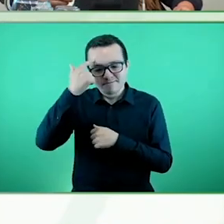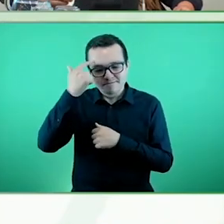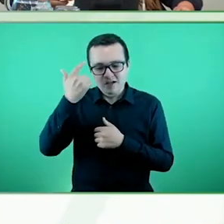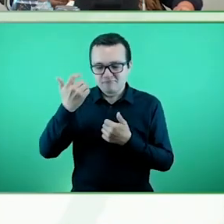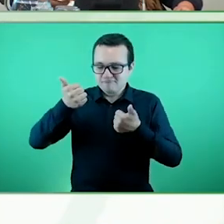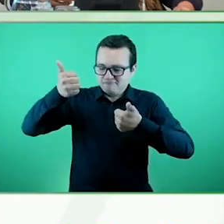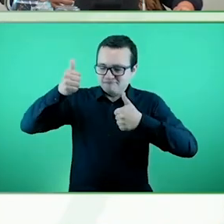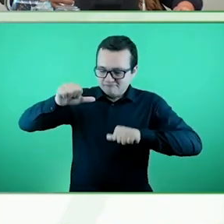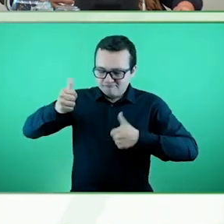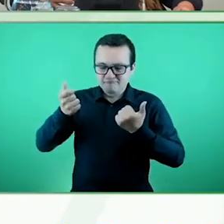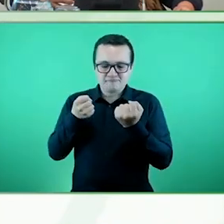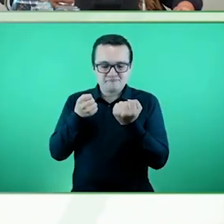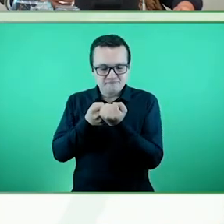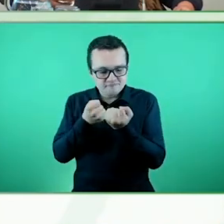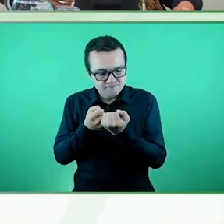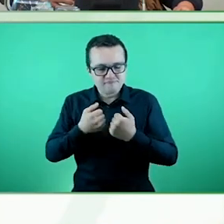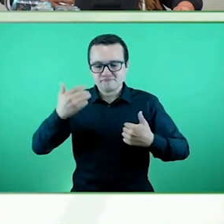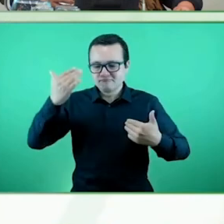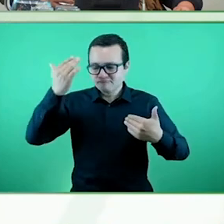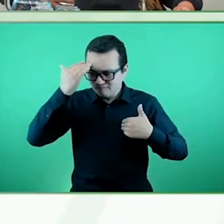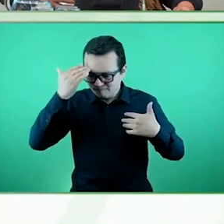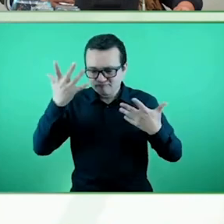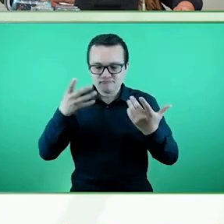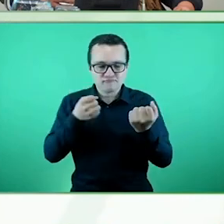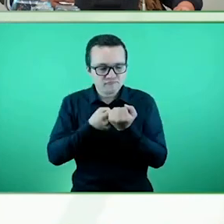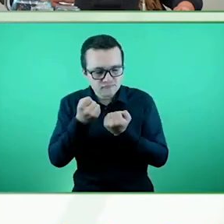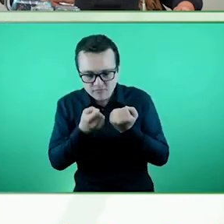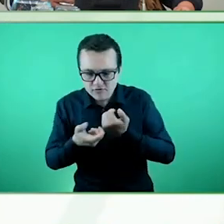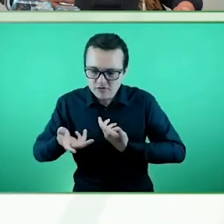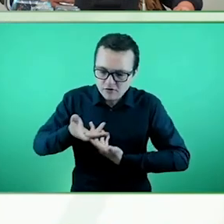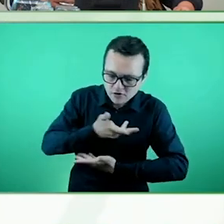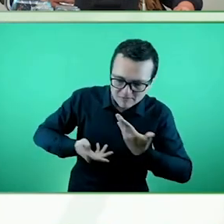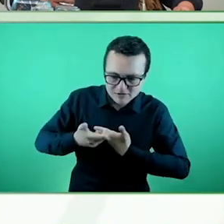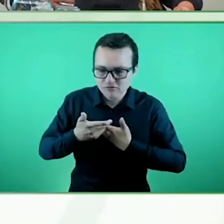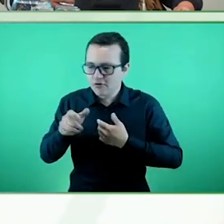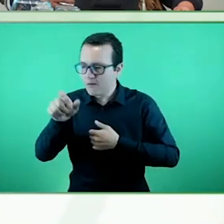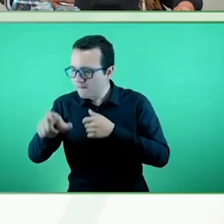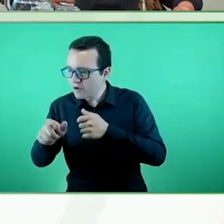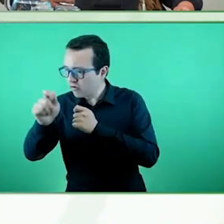colaboración, cooperación y la integridad de las personas que participan